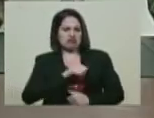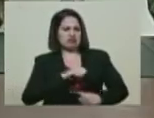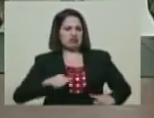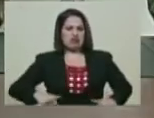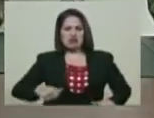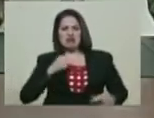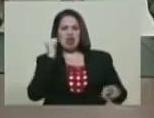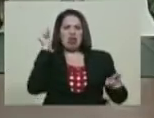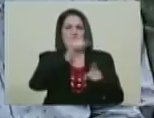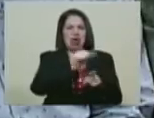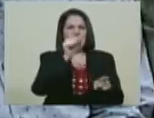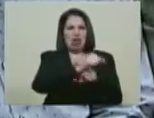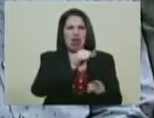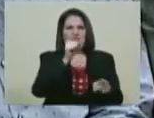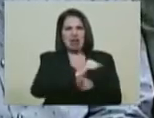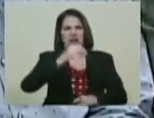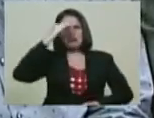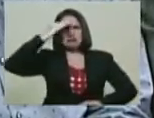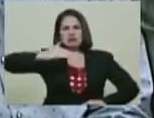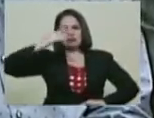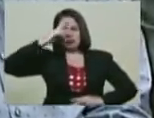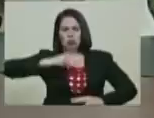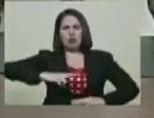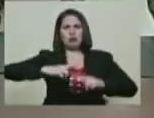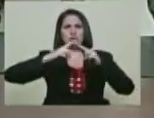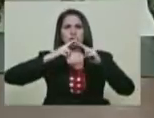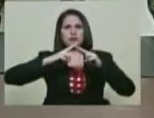repudiar y rechazar los soldados de dignidad.